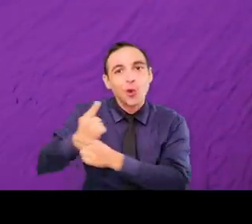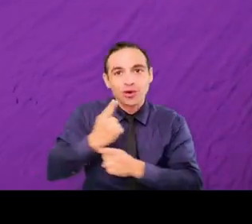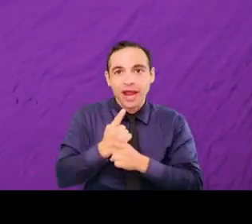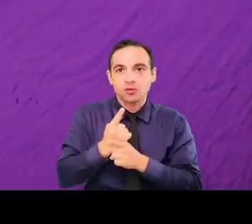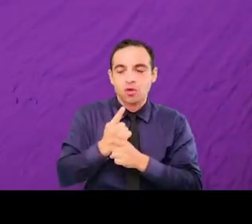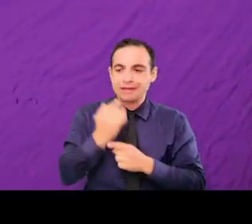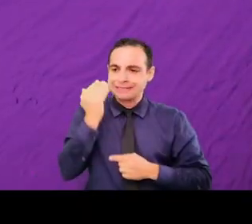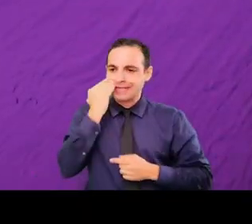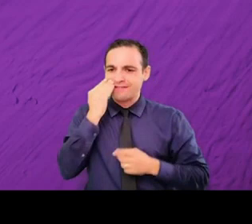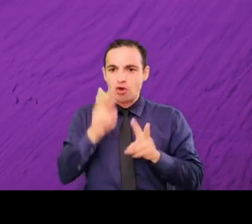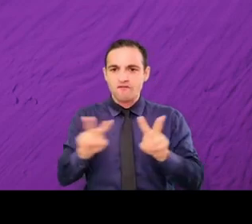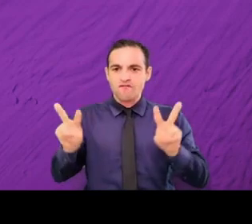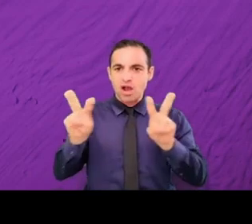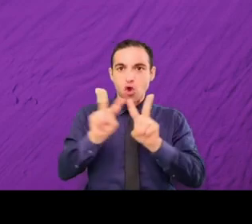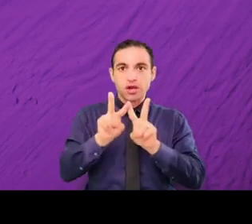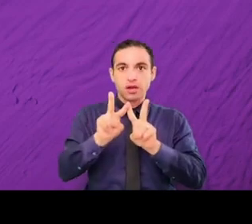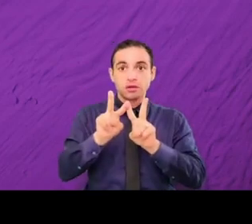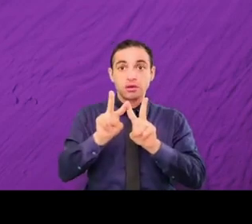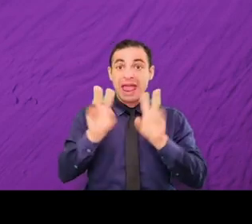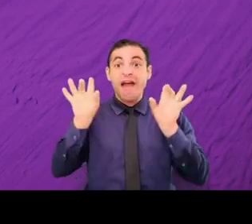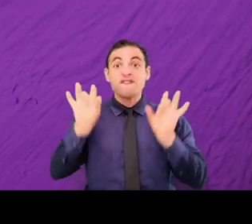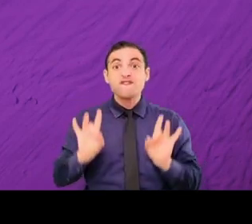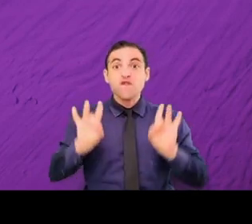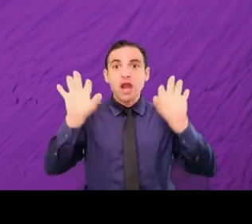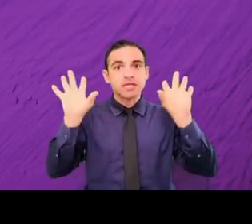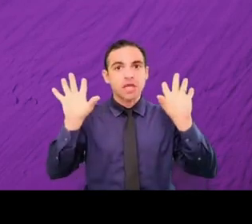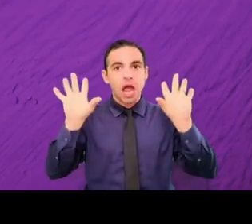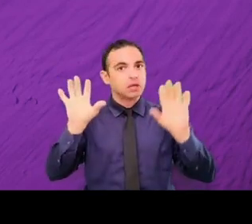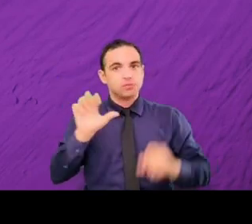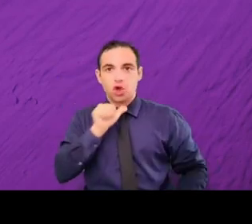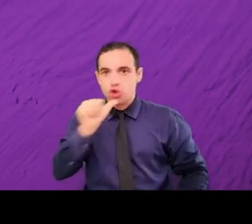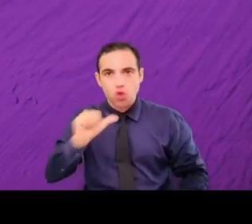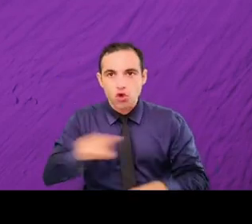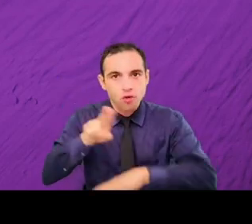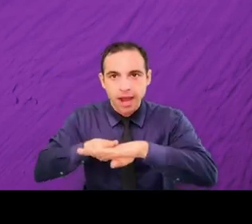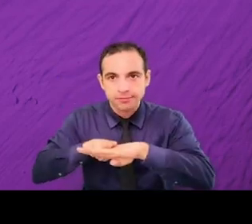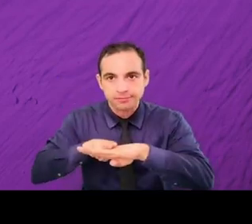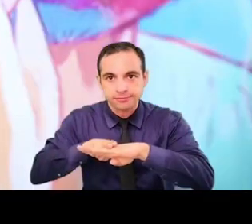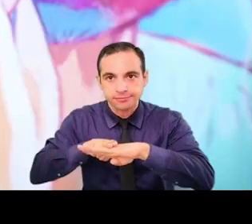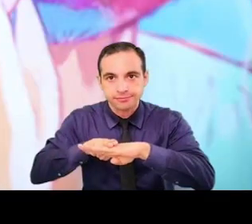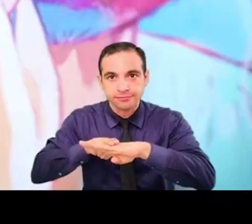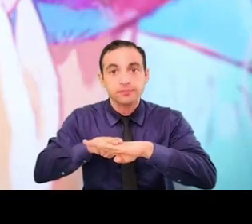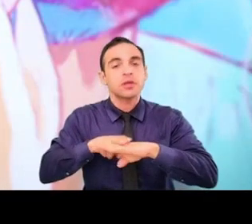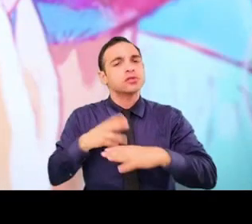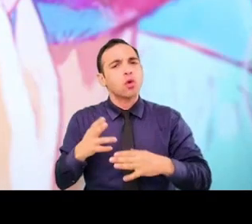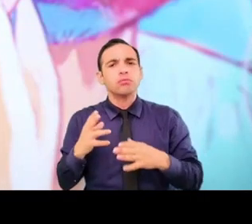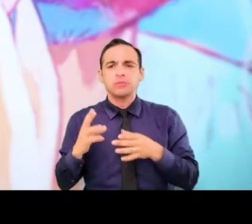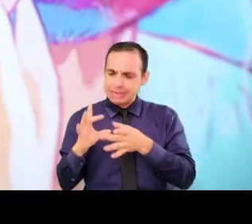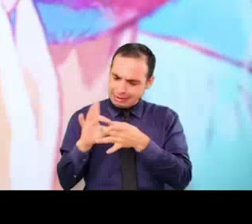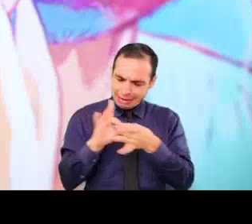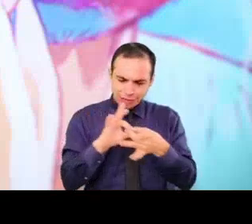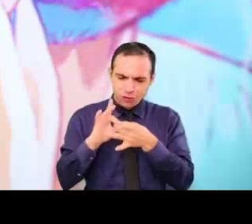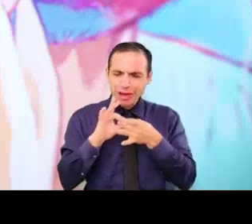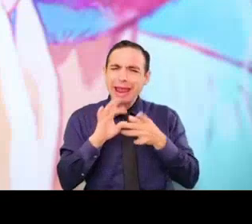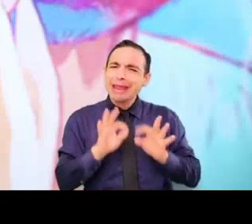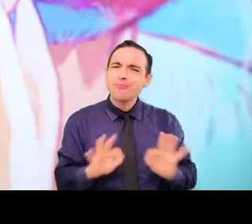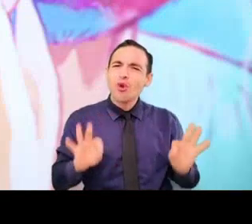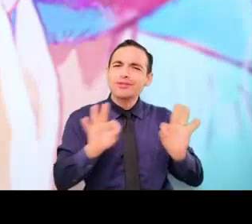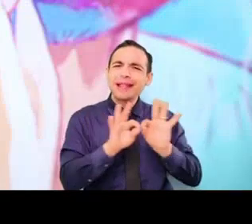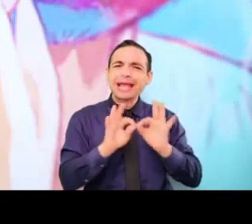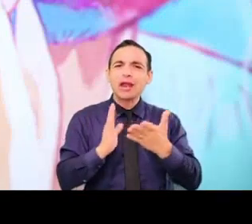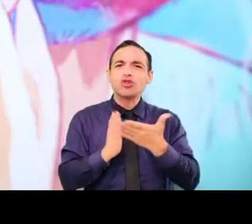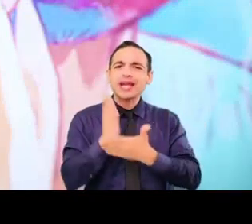desaprendiendo esos valores haciéndonos conscientes de que no es normal la violencia en la relación de pareja y